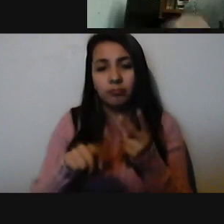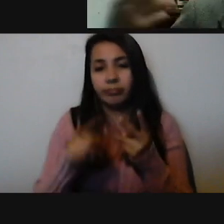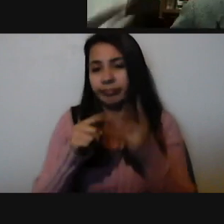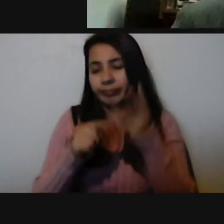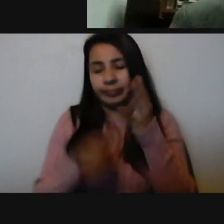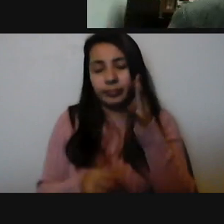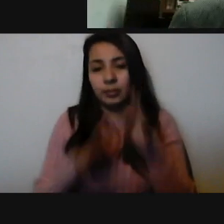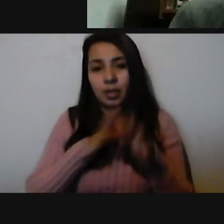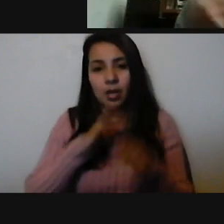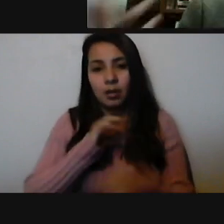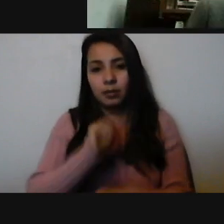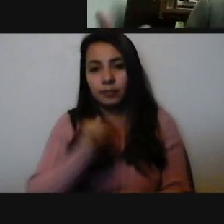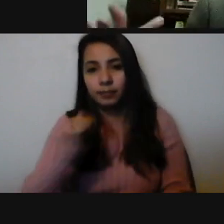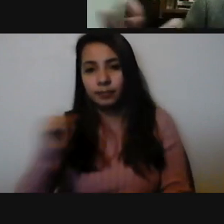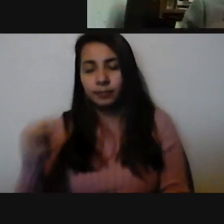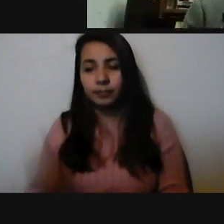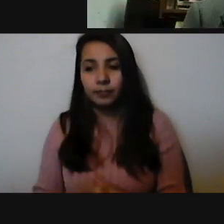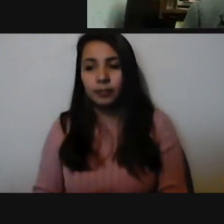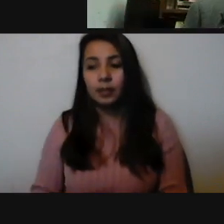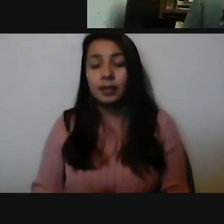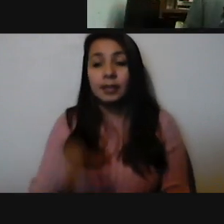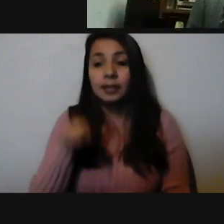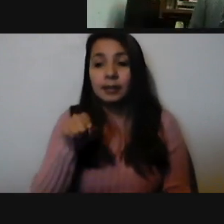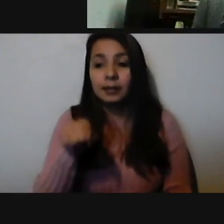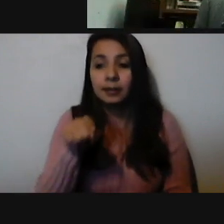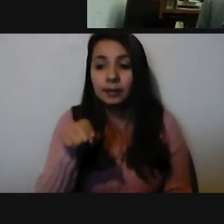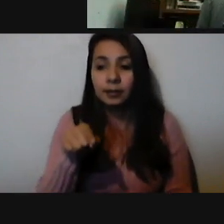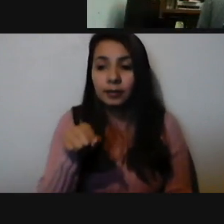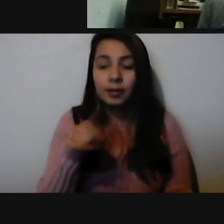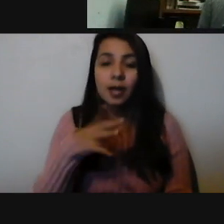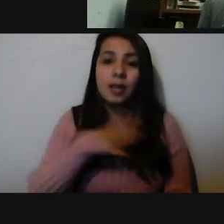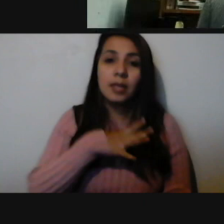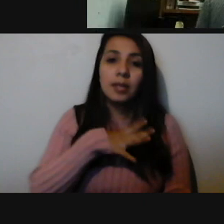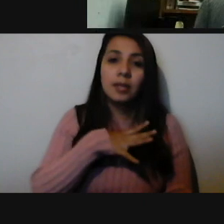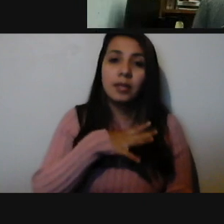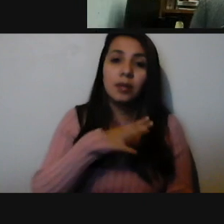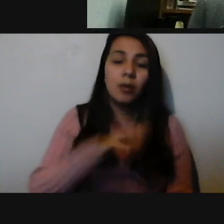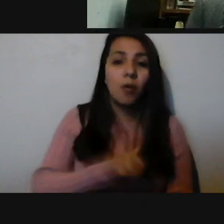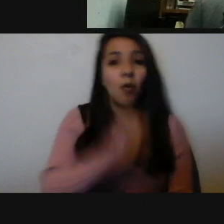por ejemplo, la valina, la alanina, etcétera,